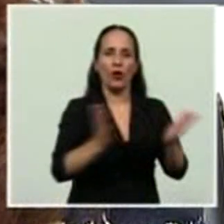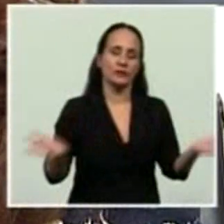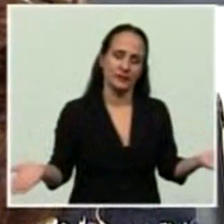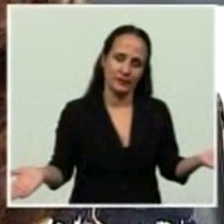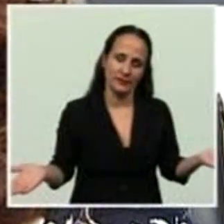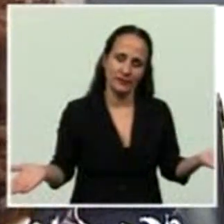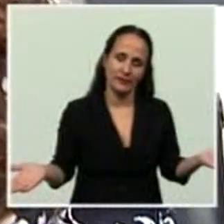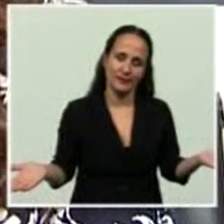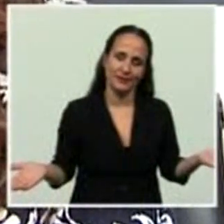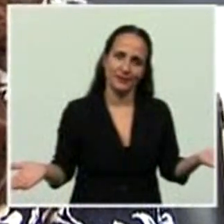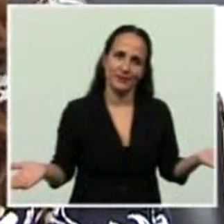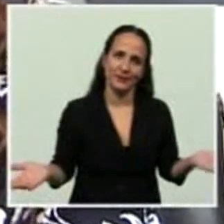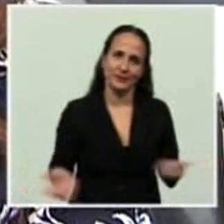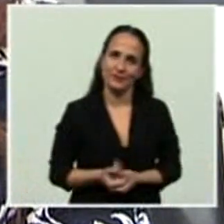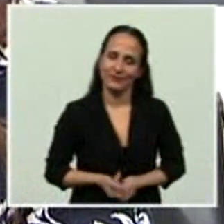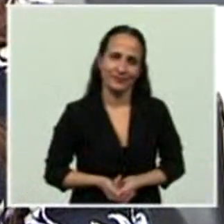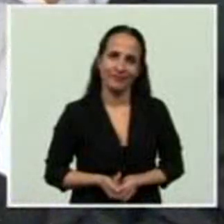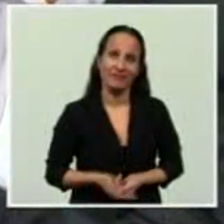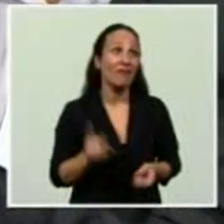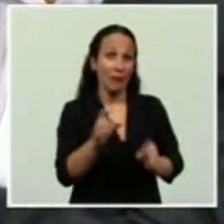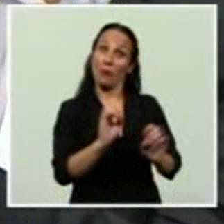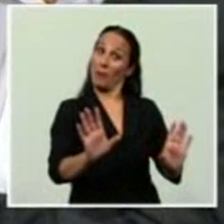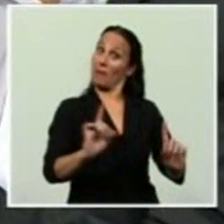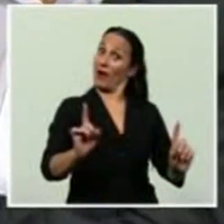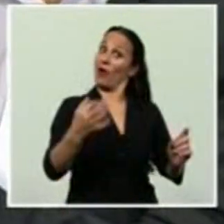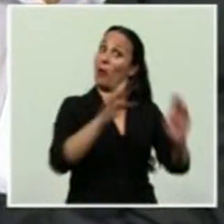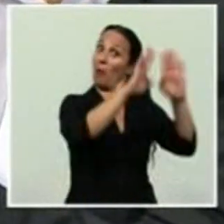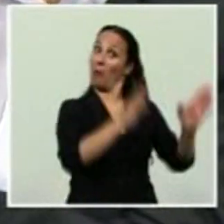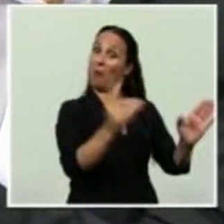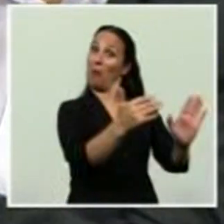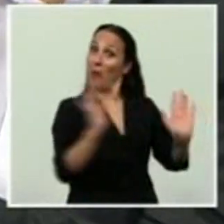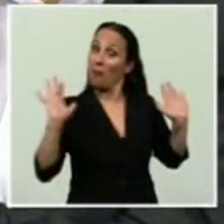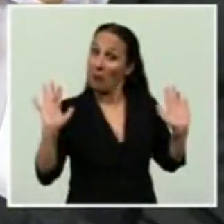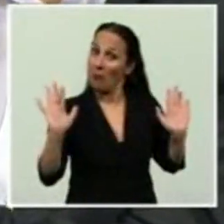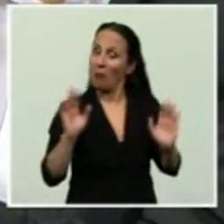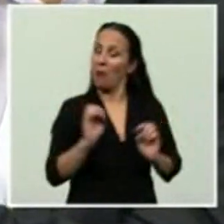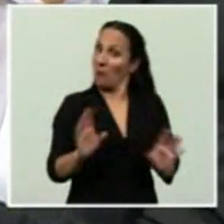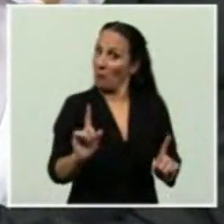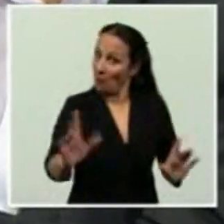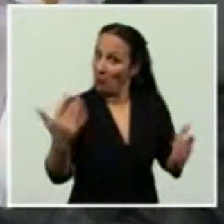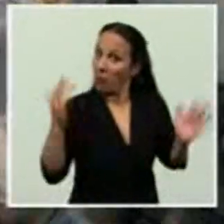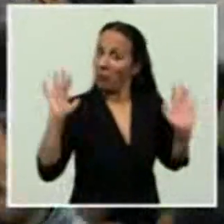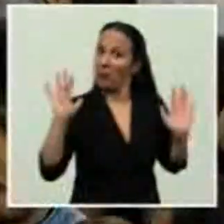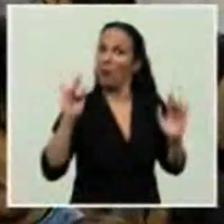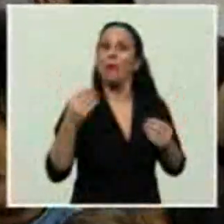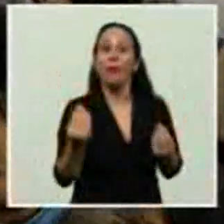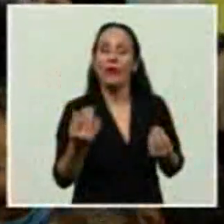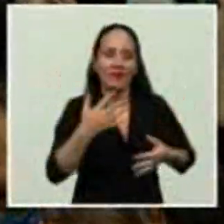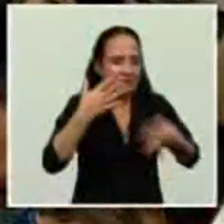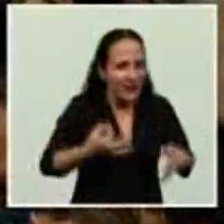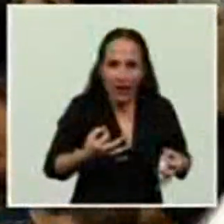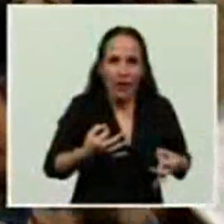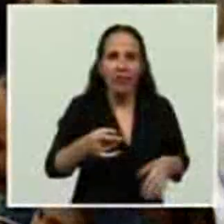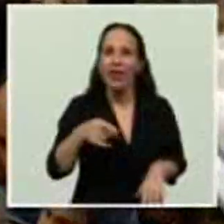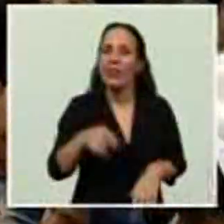sorry no no estaría mal no estaría mal no estaría mal porque la verdad la